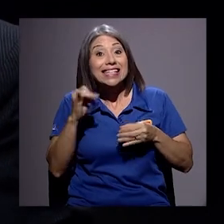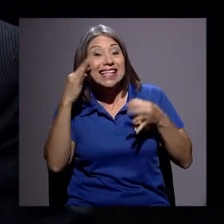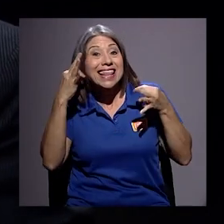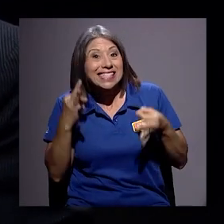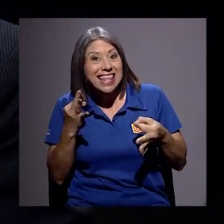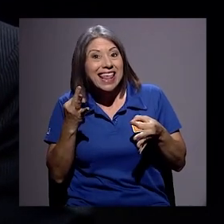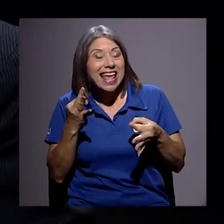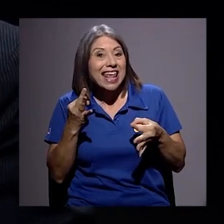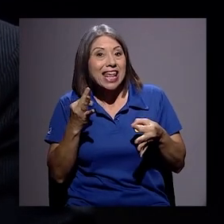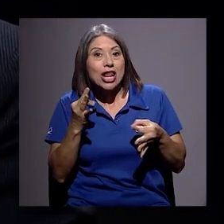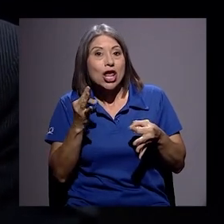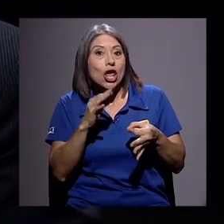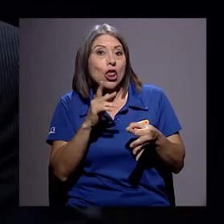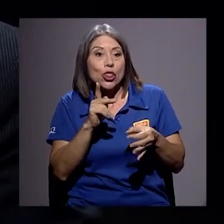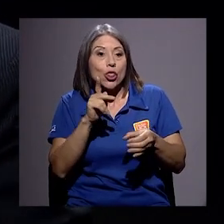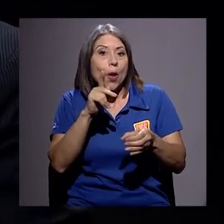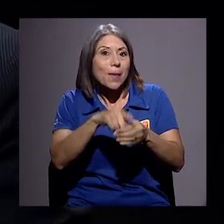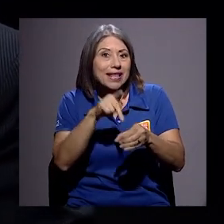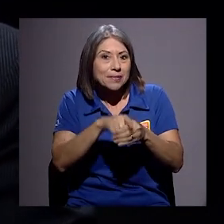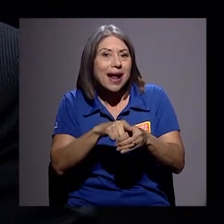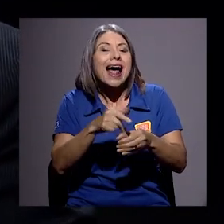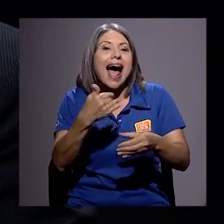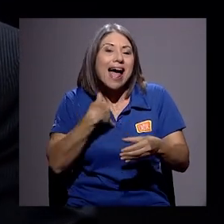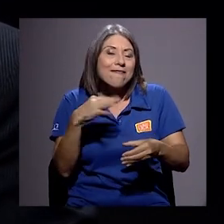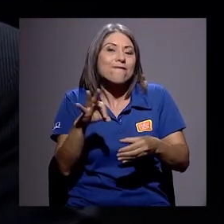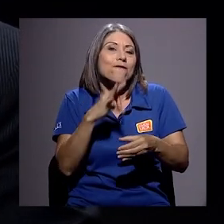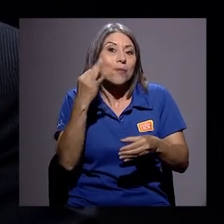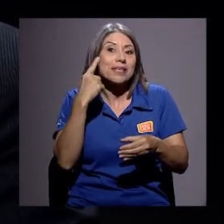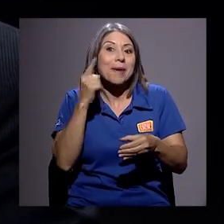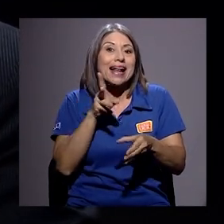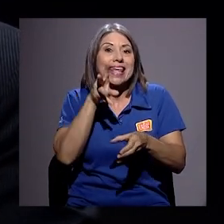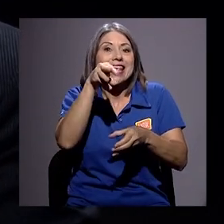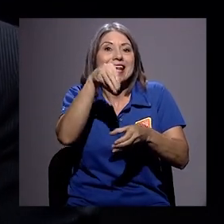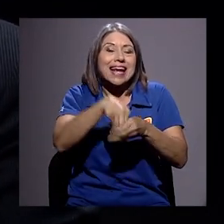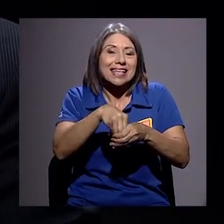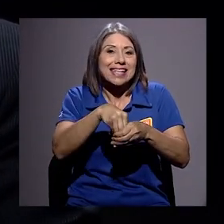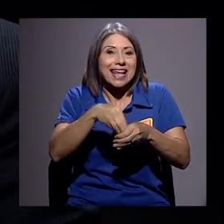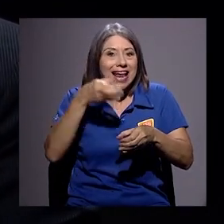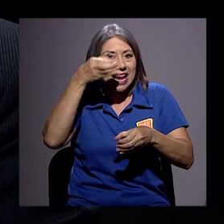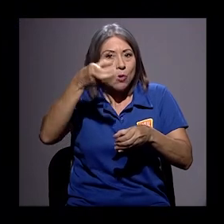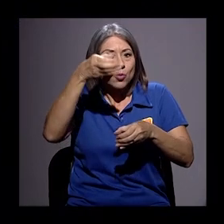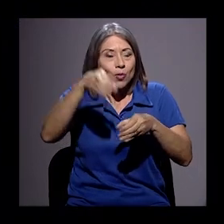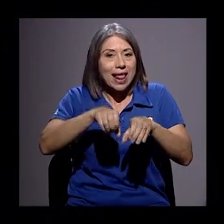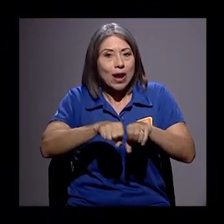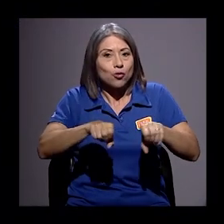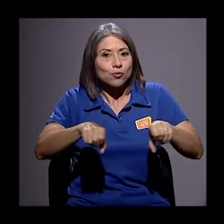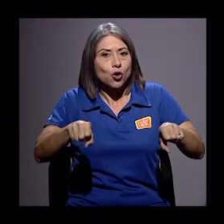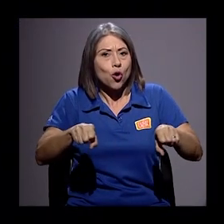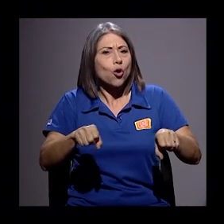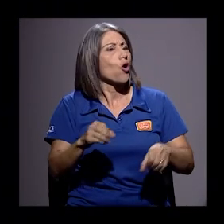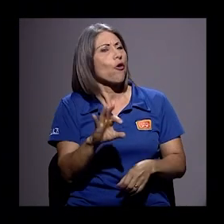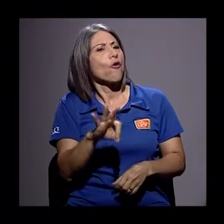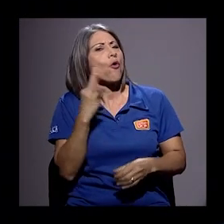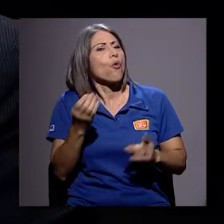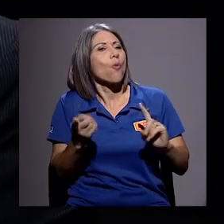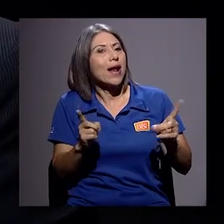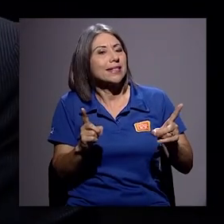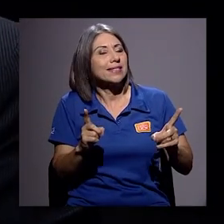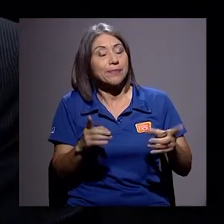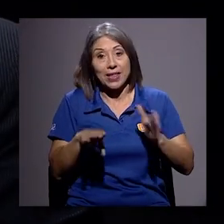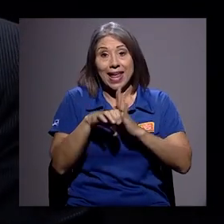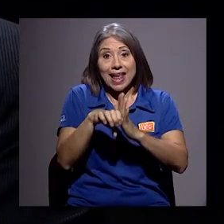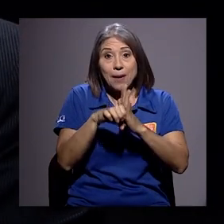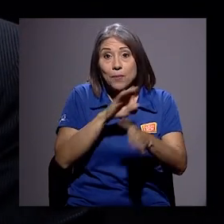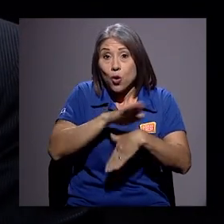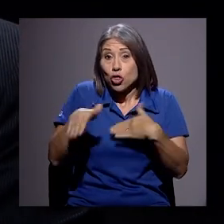mecanismos de cohesión para para que la gente ingrese en esa cultura política de la corrupción mecanismos cuales mecanismos por